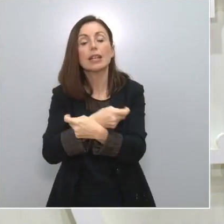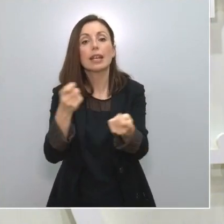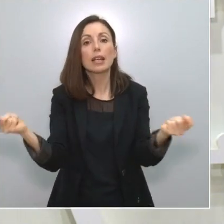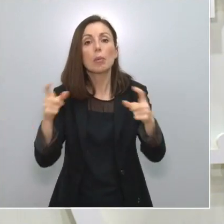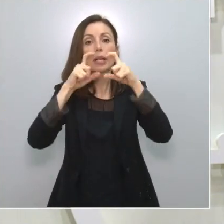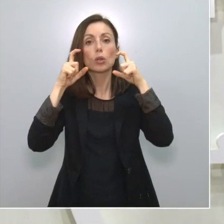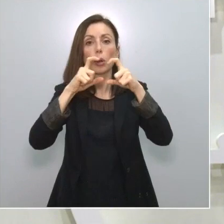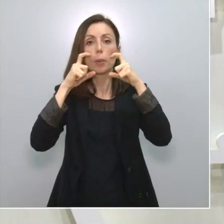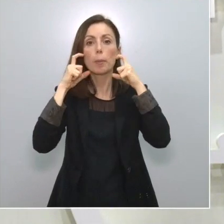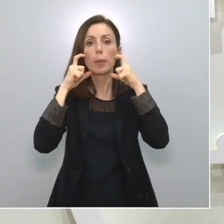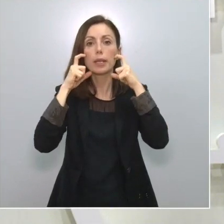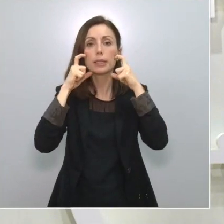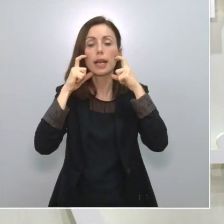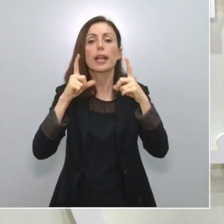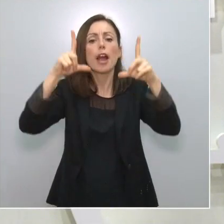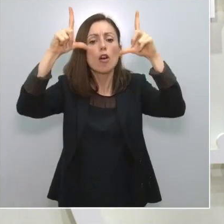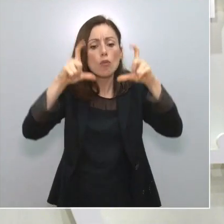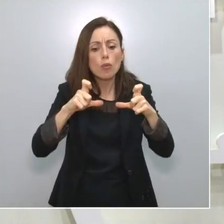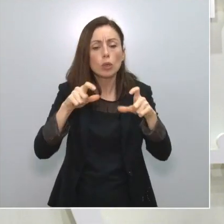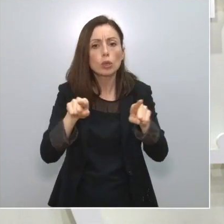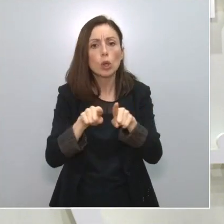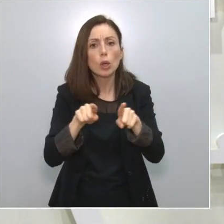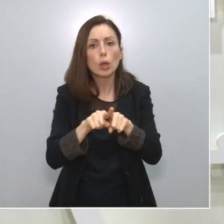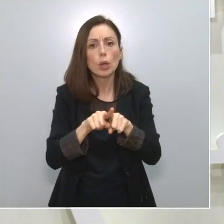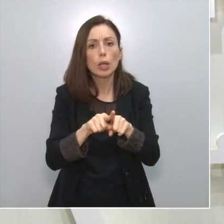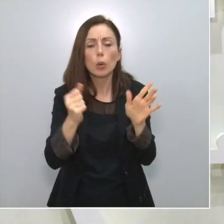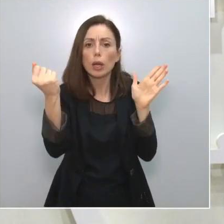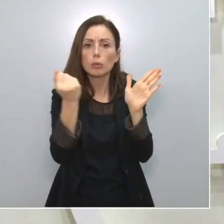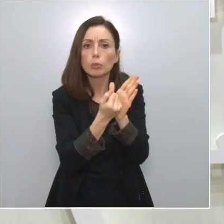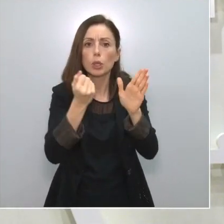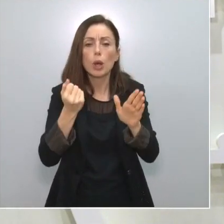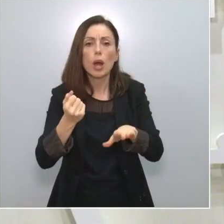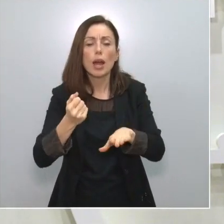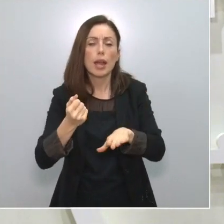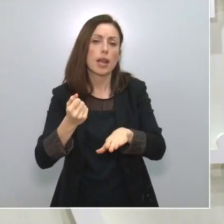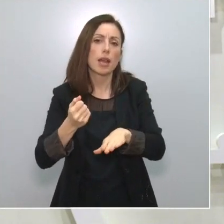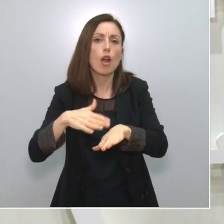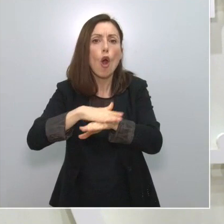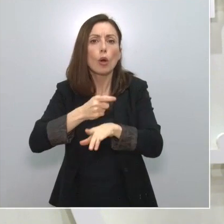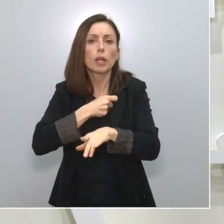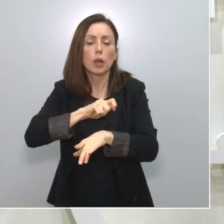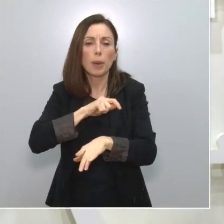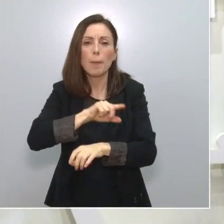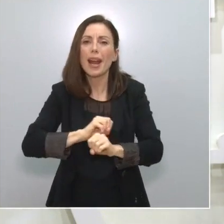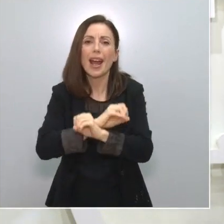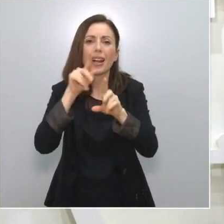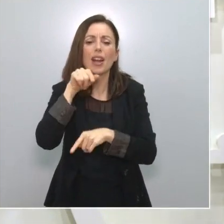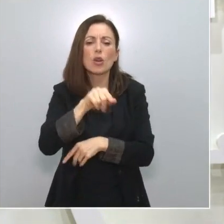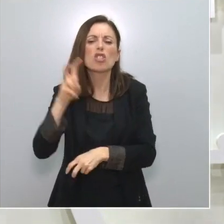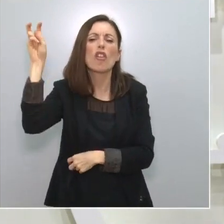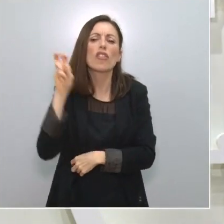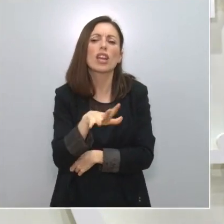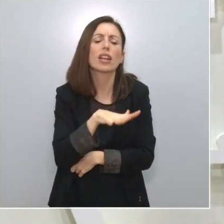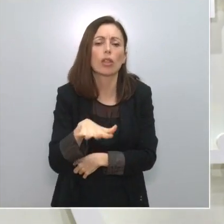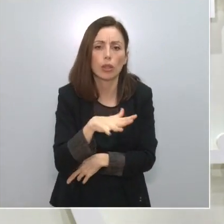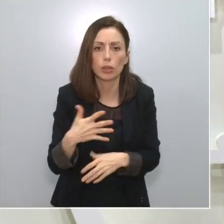esas mascarillas debe de haber fotos con el logotipo del Gobierno de España para que quede claro de dónde procede el material sanitario. Yo particularmente